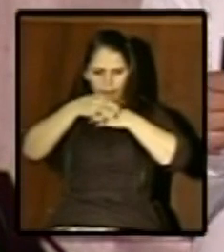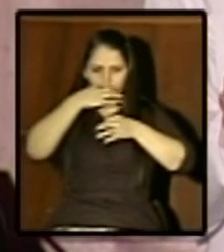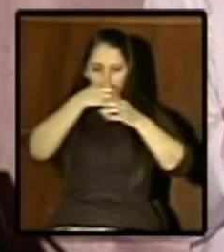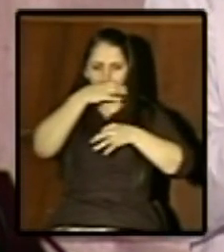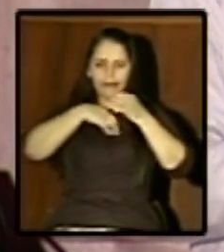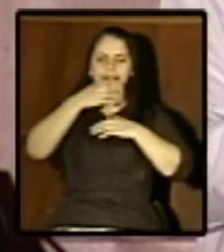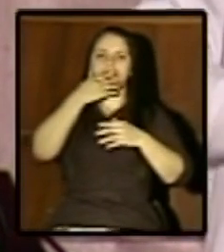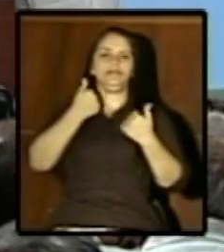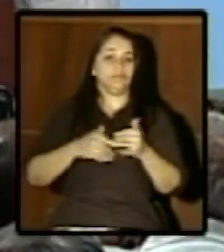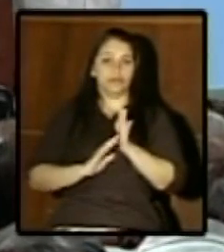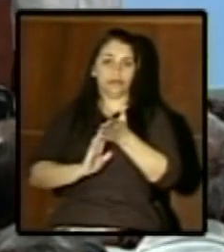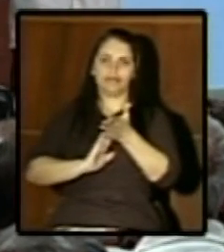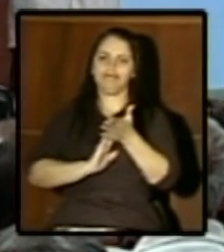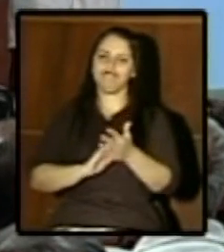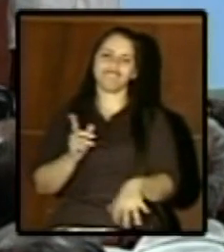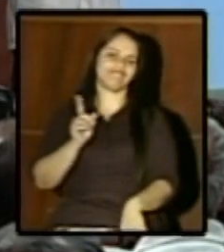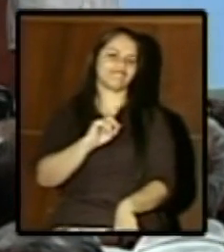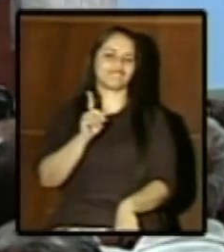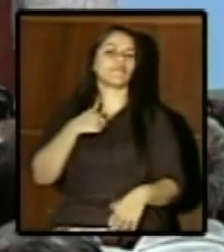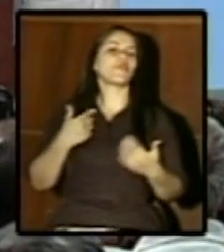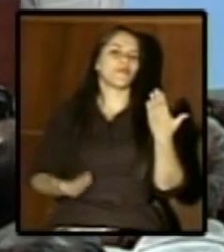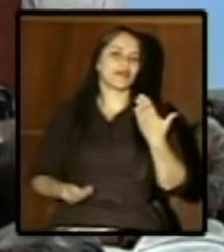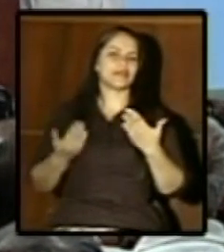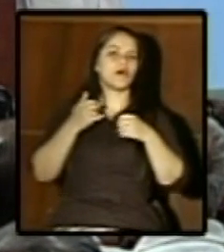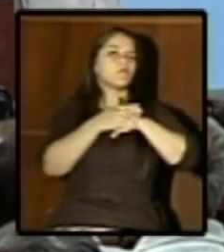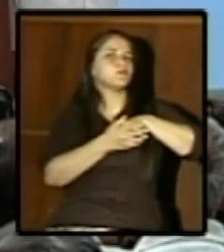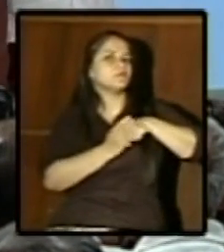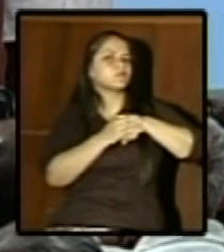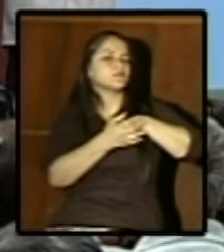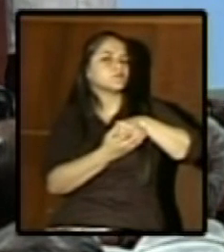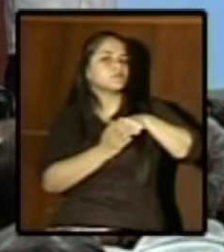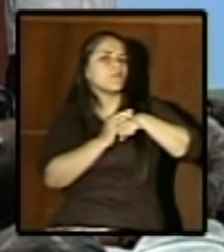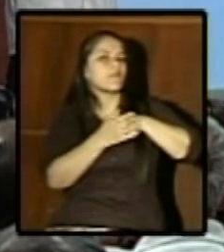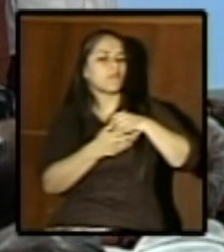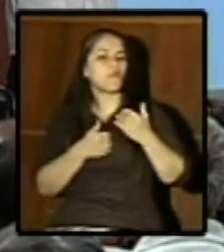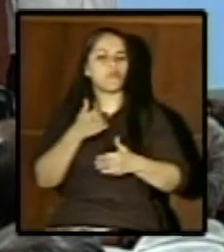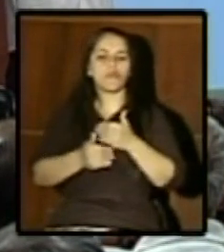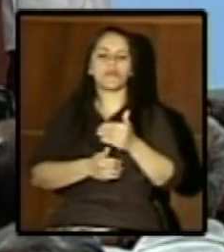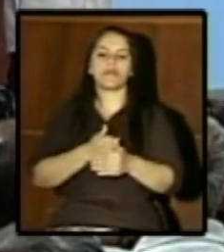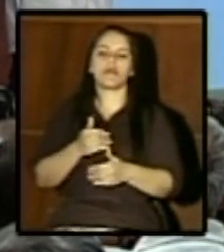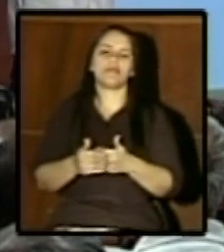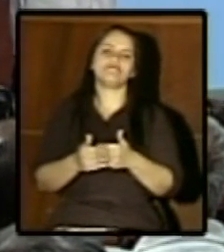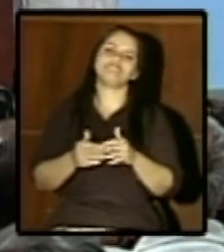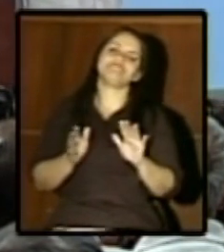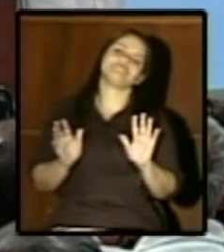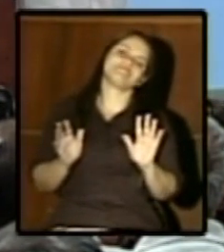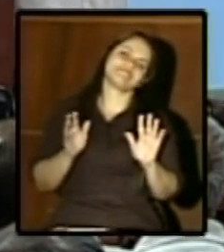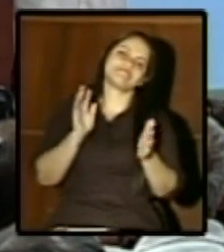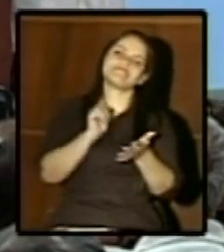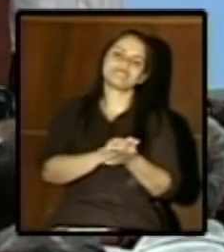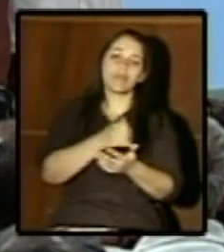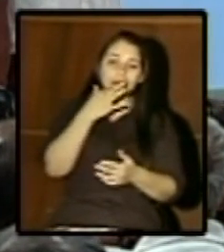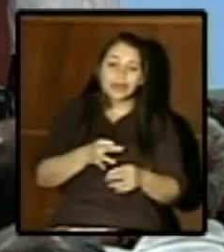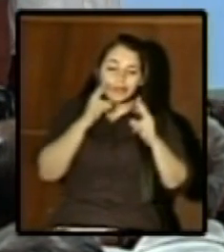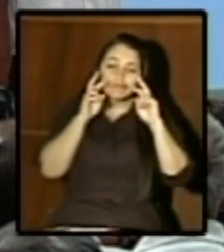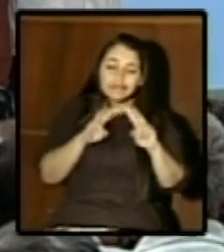presenta ante la sociedad médica como un condroprotector. Condro es cartílago, entonces un protector del cartílago, que tomado a largo plazo me puede